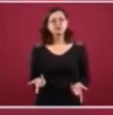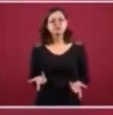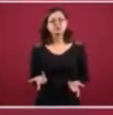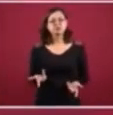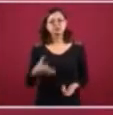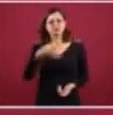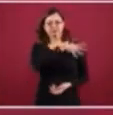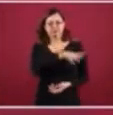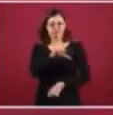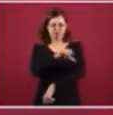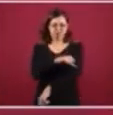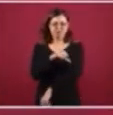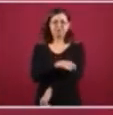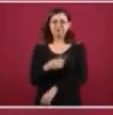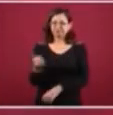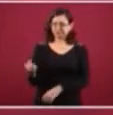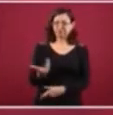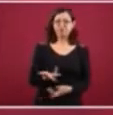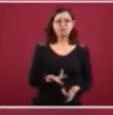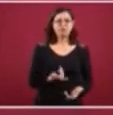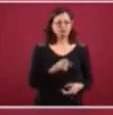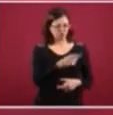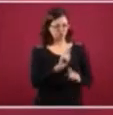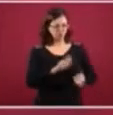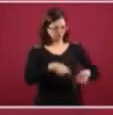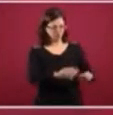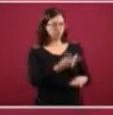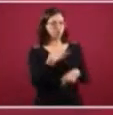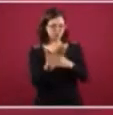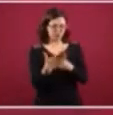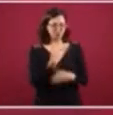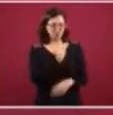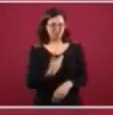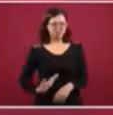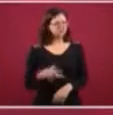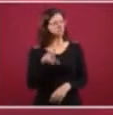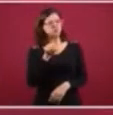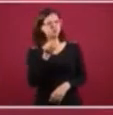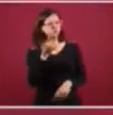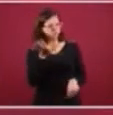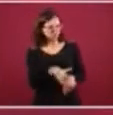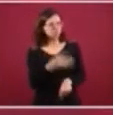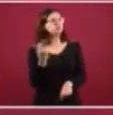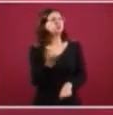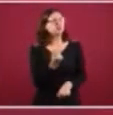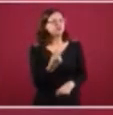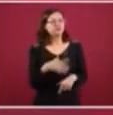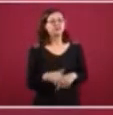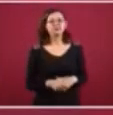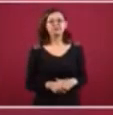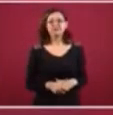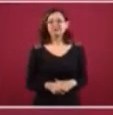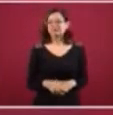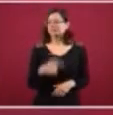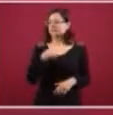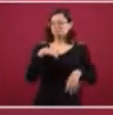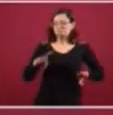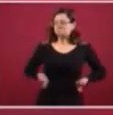del general Obregón. Y contestó Pani: porque no soy